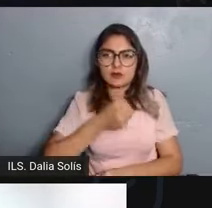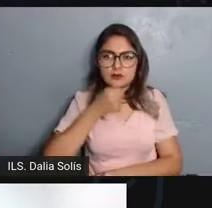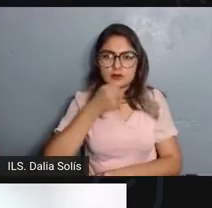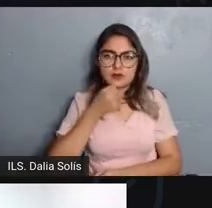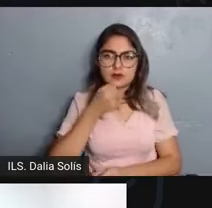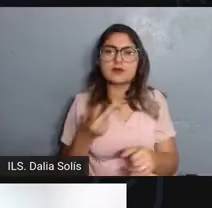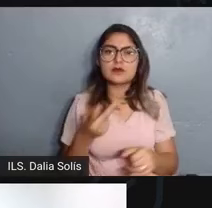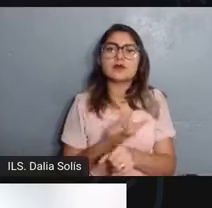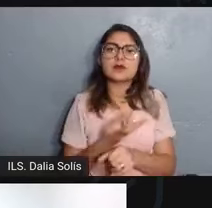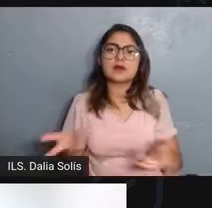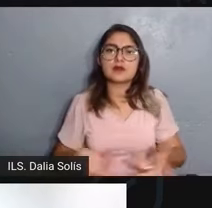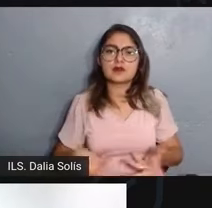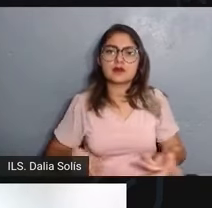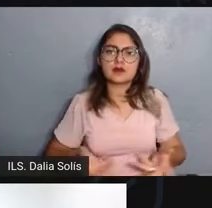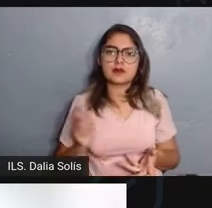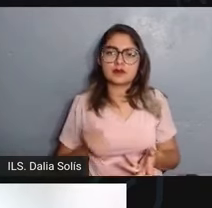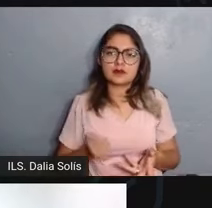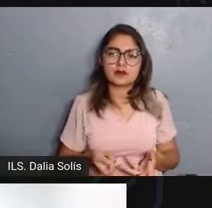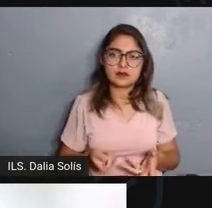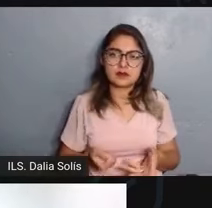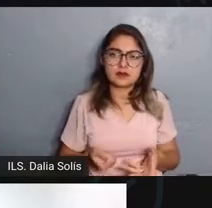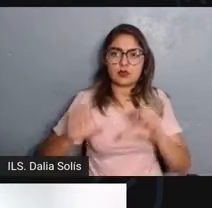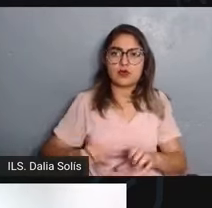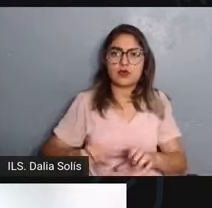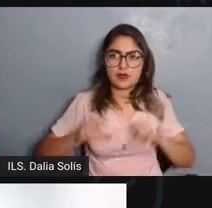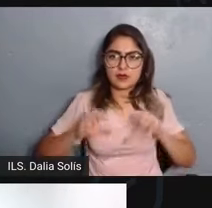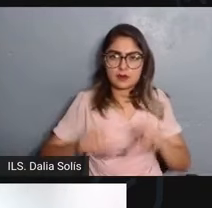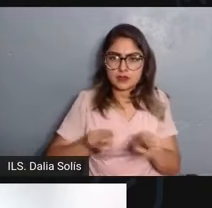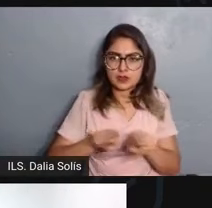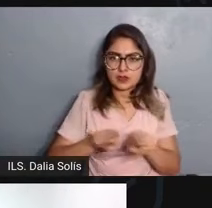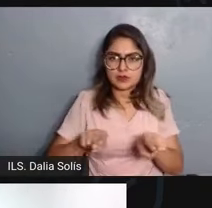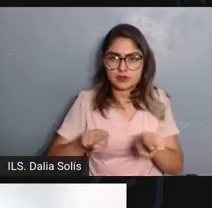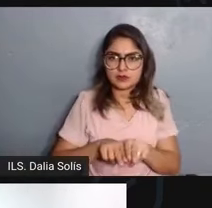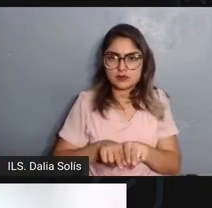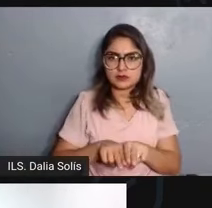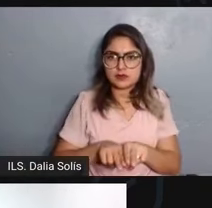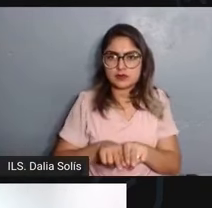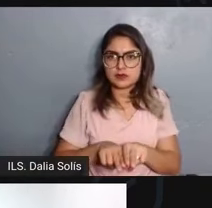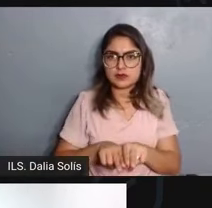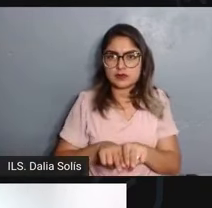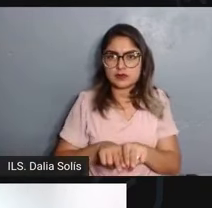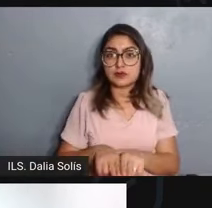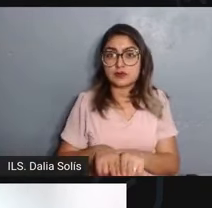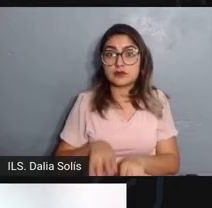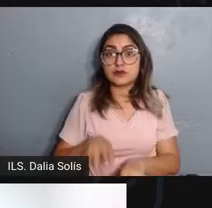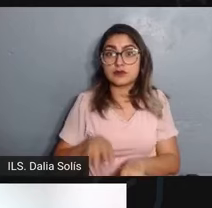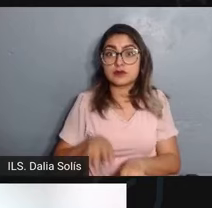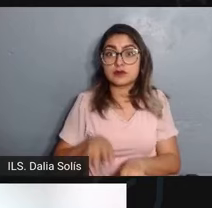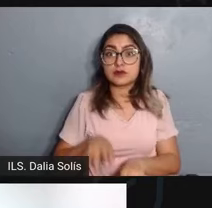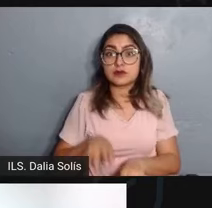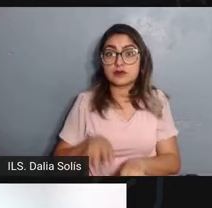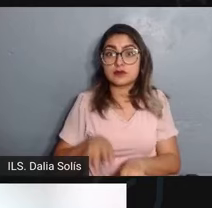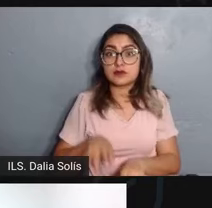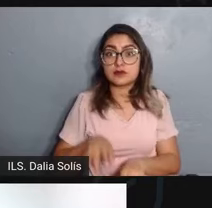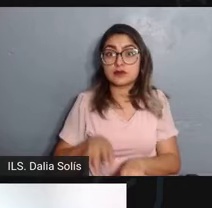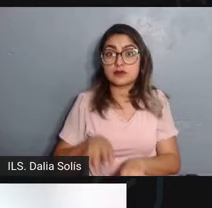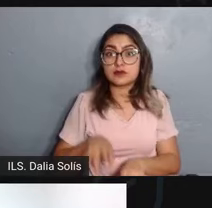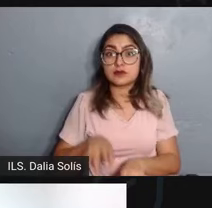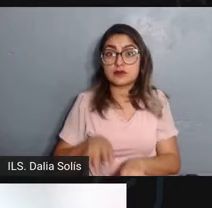A veces, obligadas. También ahí tenemos que tener esa parte de maltrato,